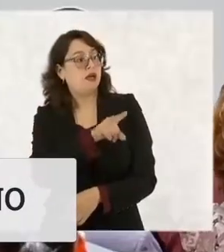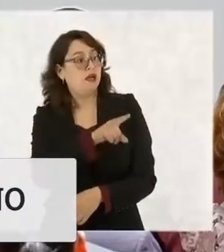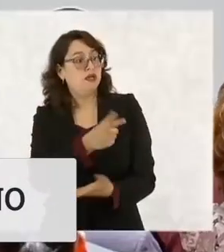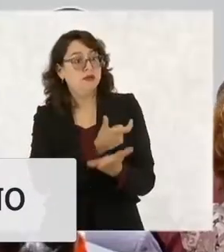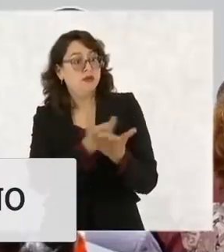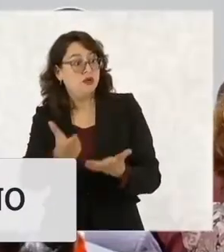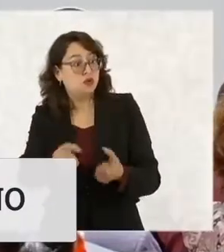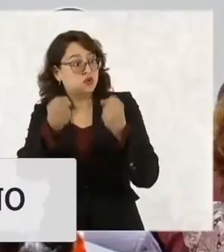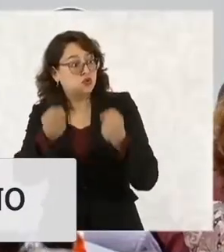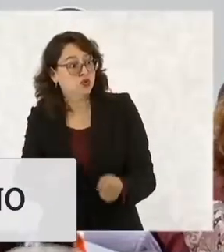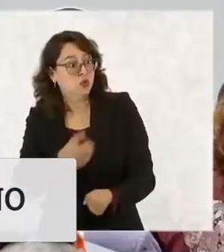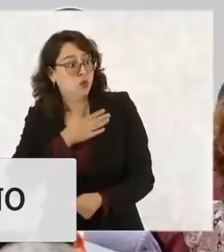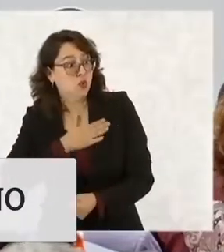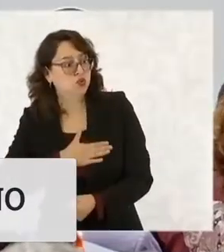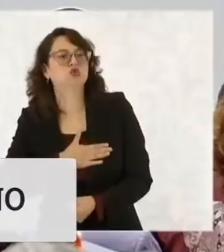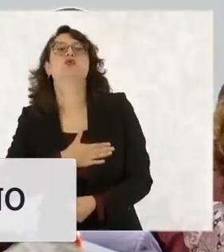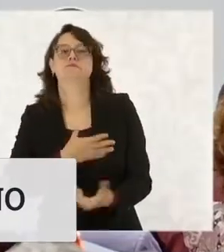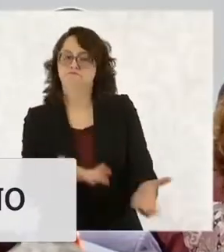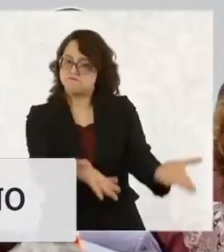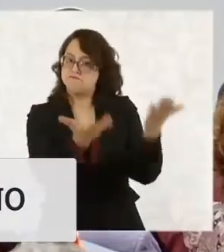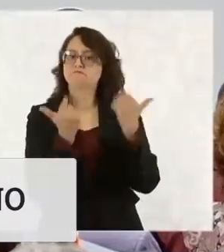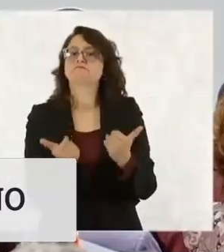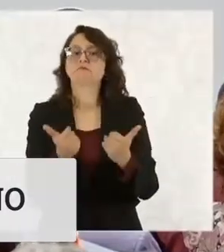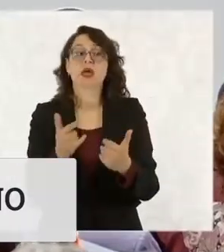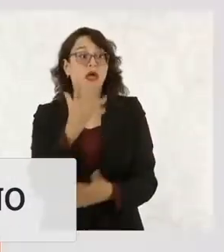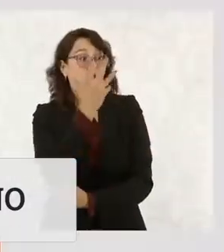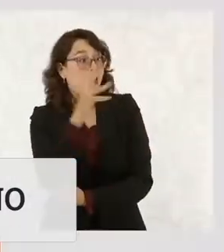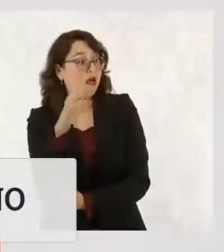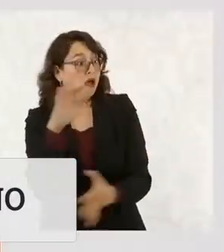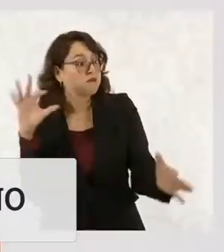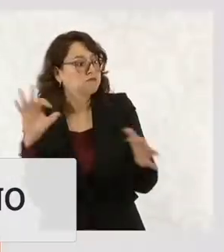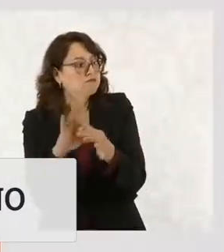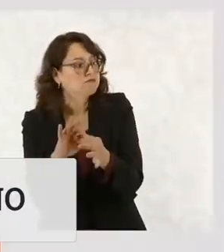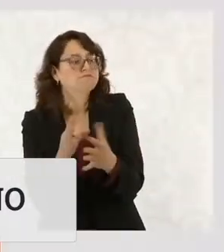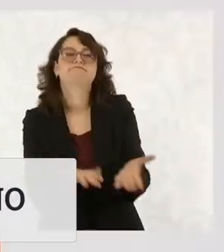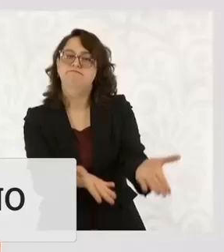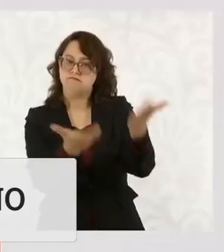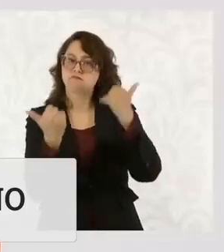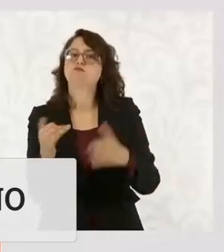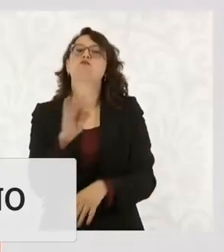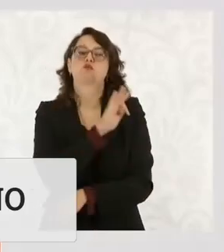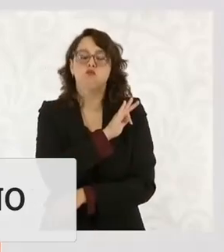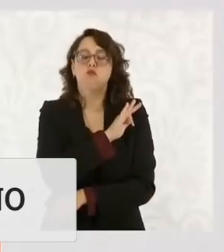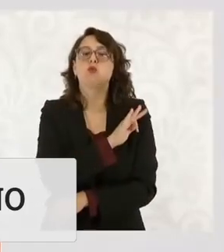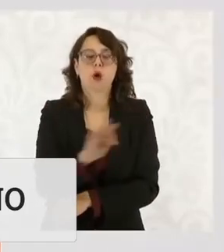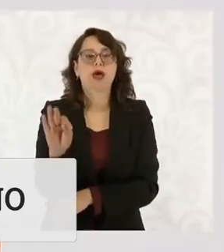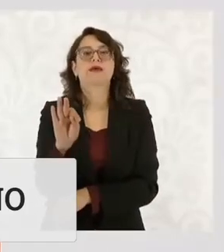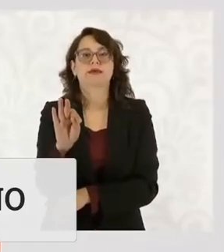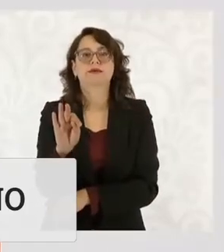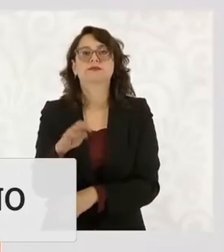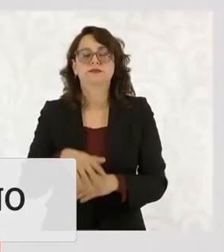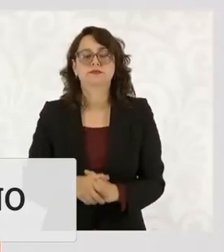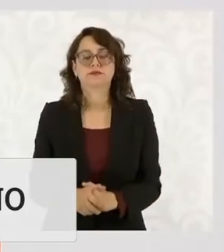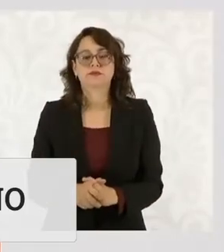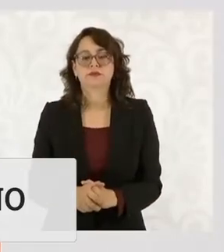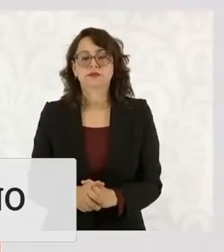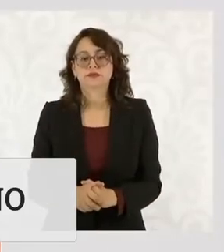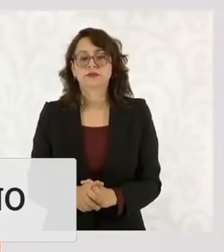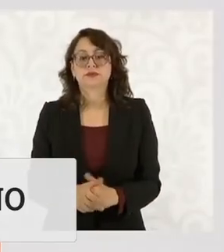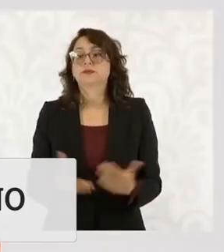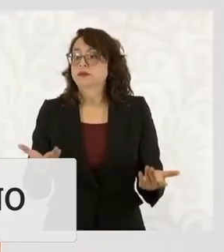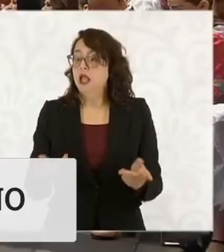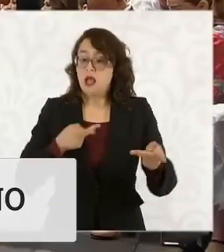con salarios justos y que esté acorde con los recursos naturales en las diferentes regiones del país. Entre